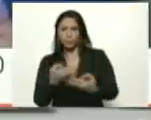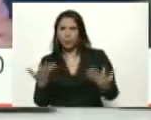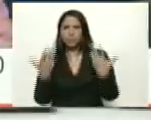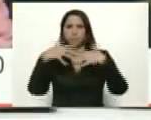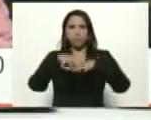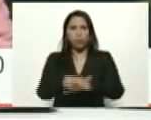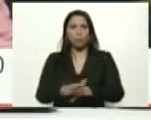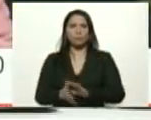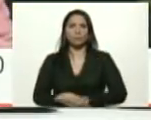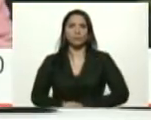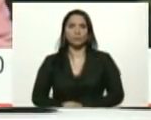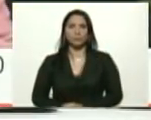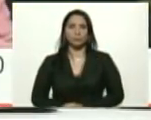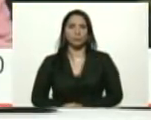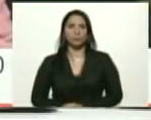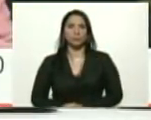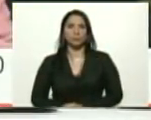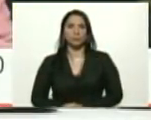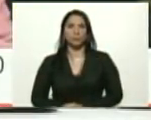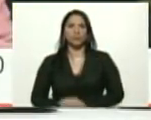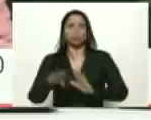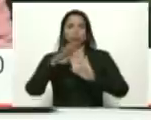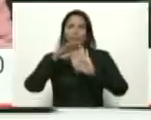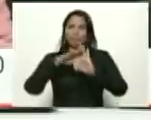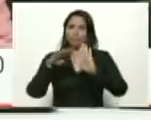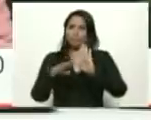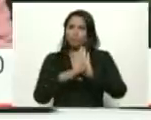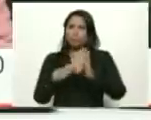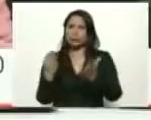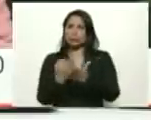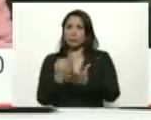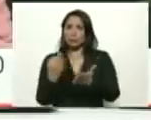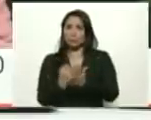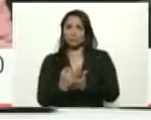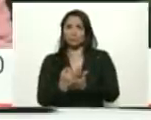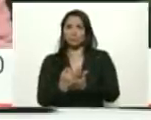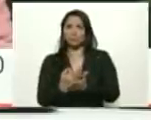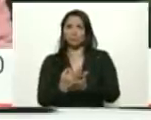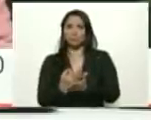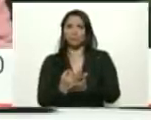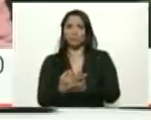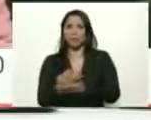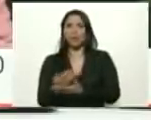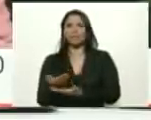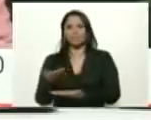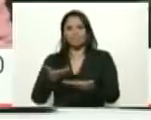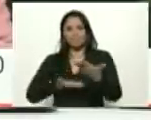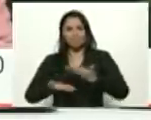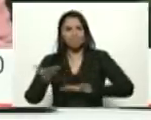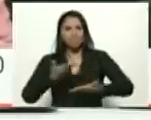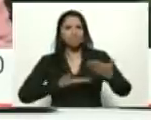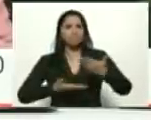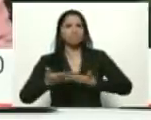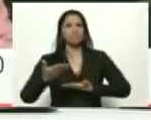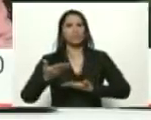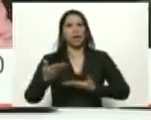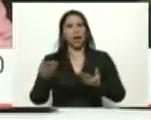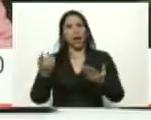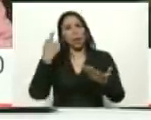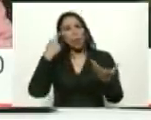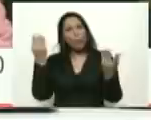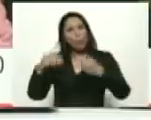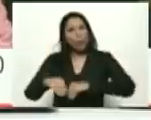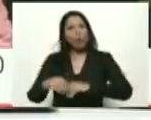articulada, con un criterio siempre de negociación, de consenso,